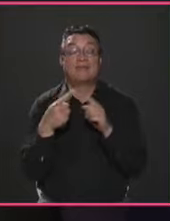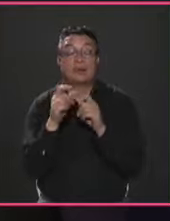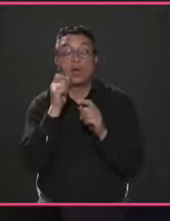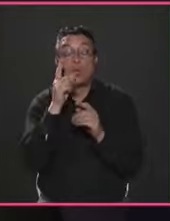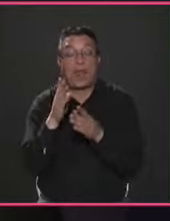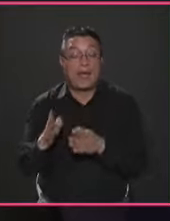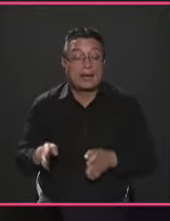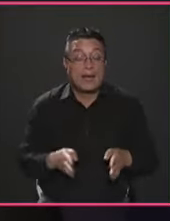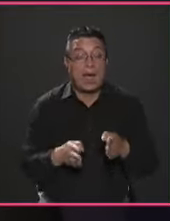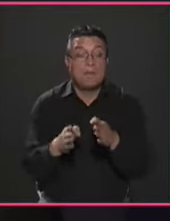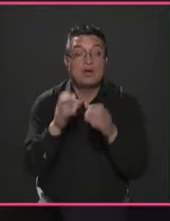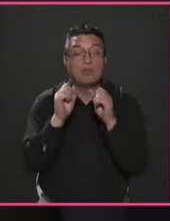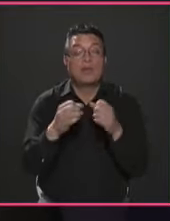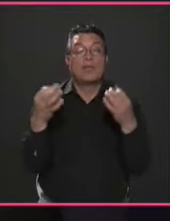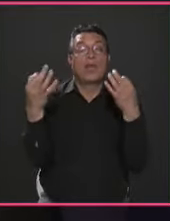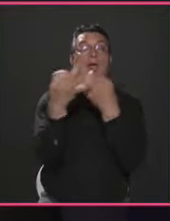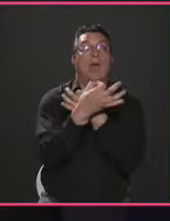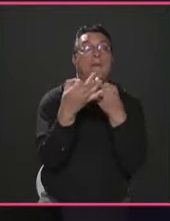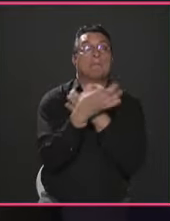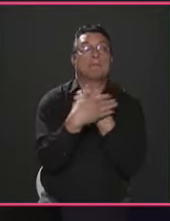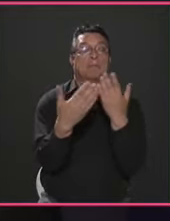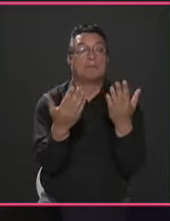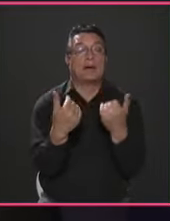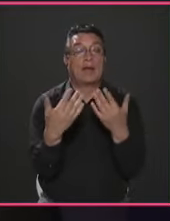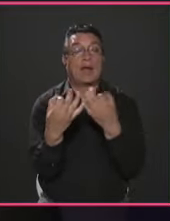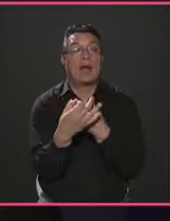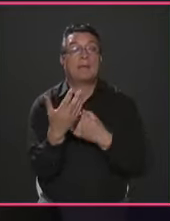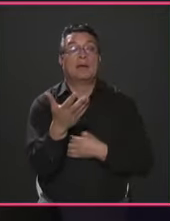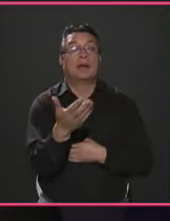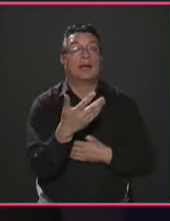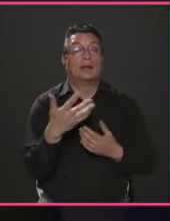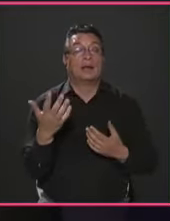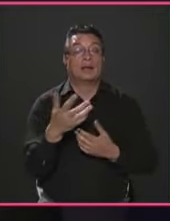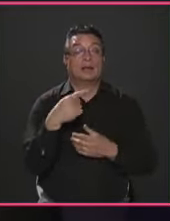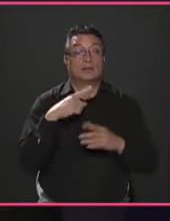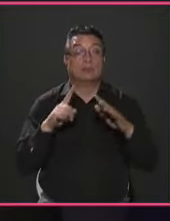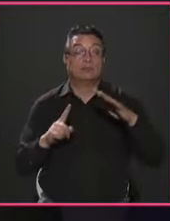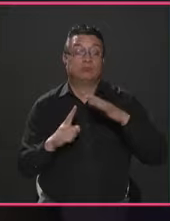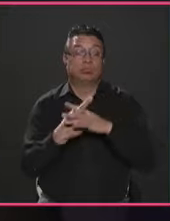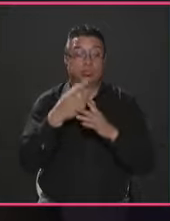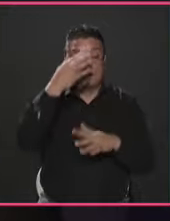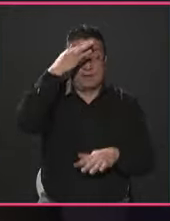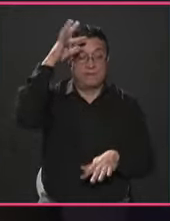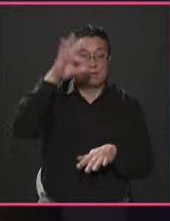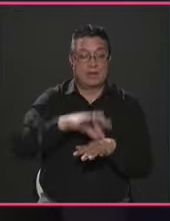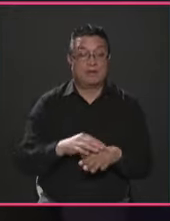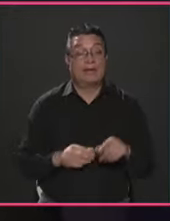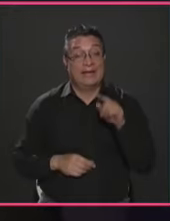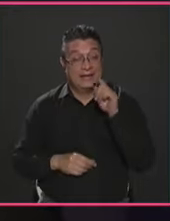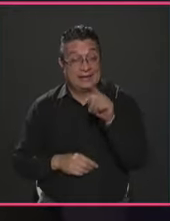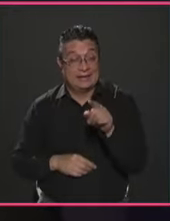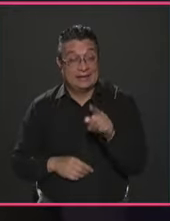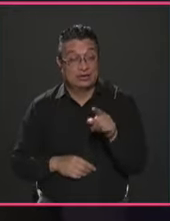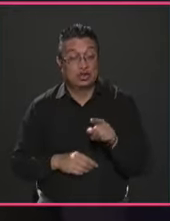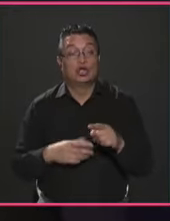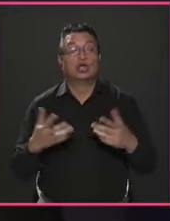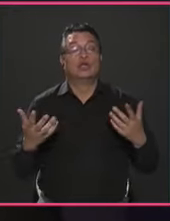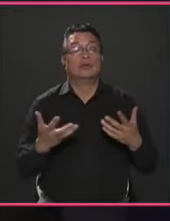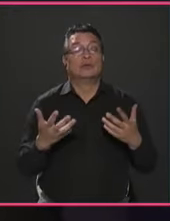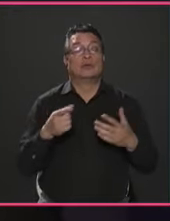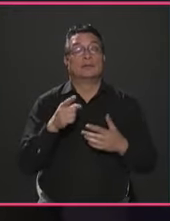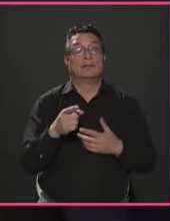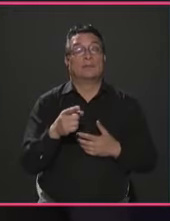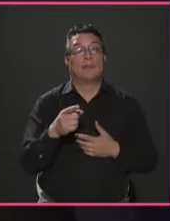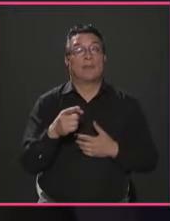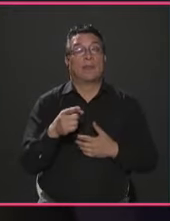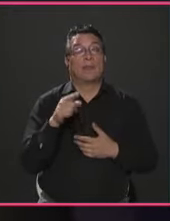caminos que puedan explicar la el origen de la enfermedad Y esto es lo